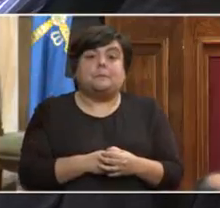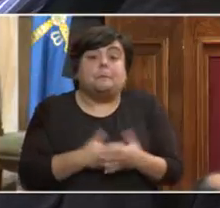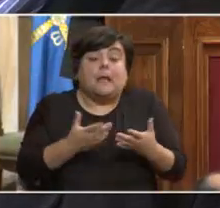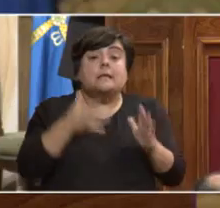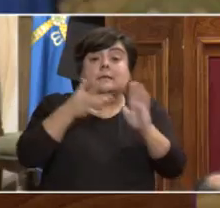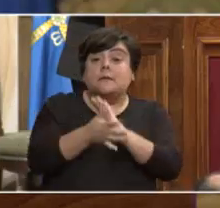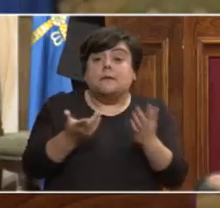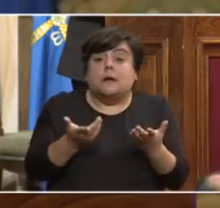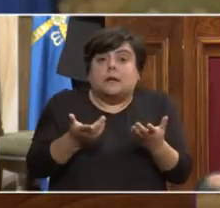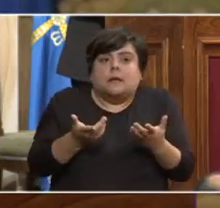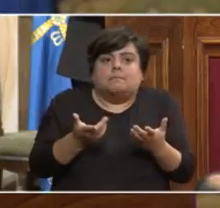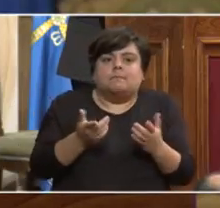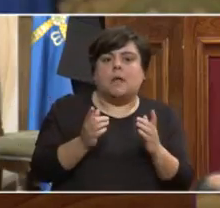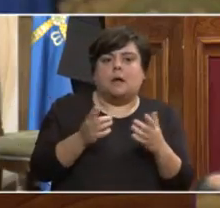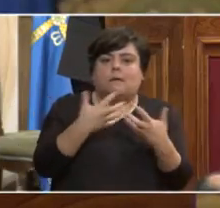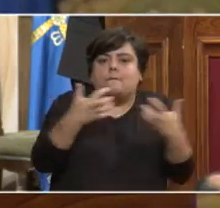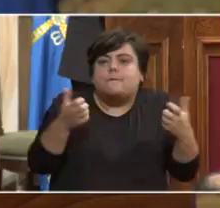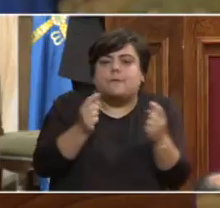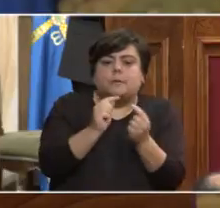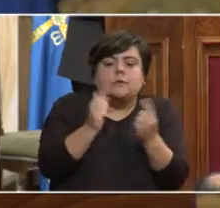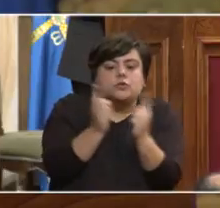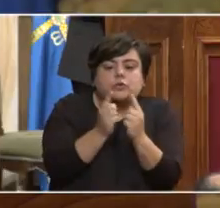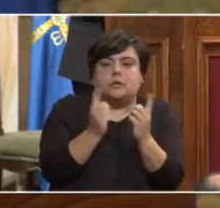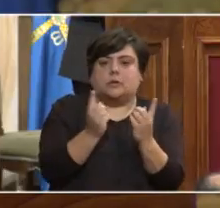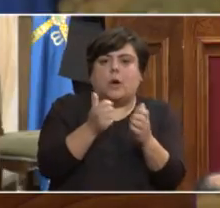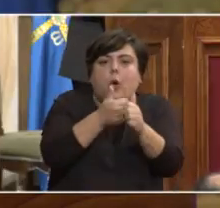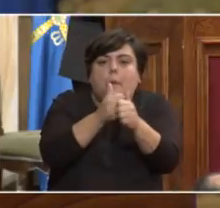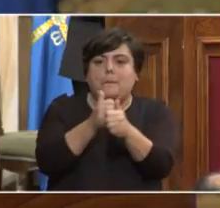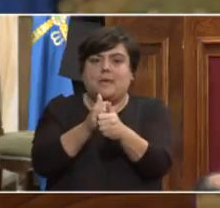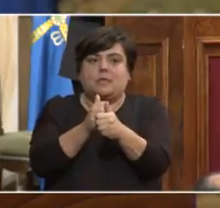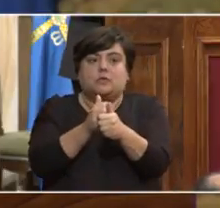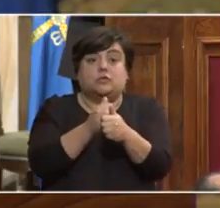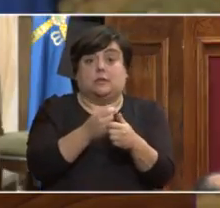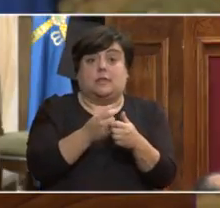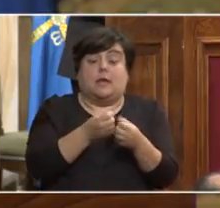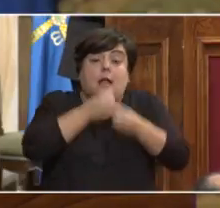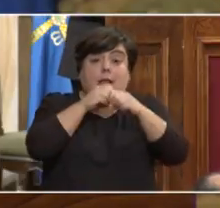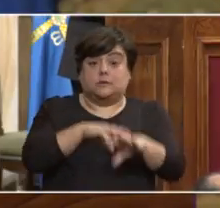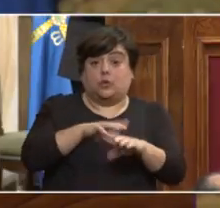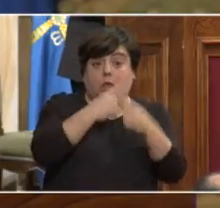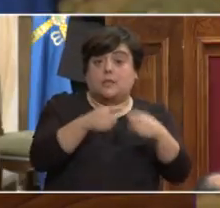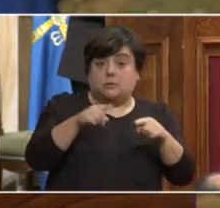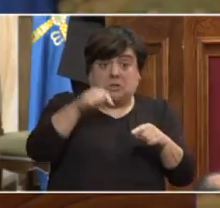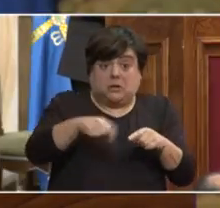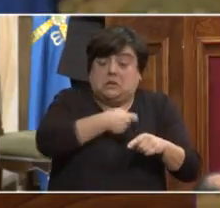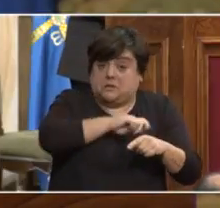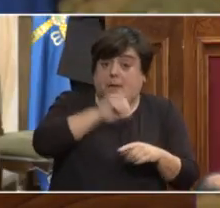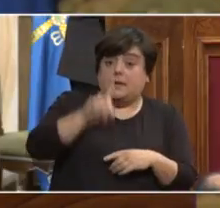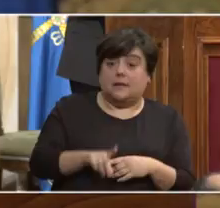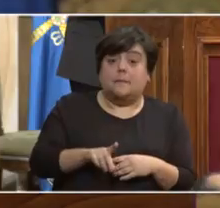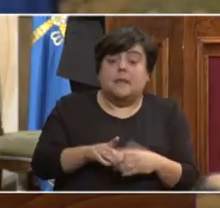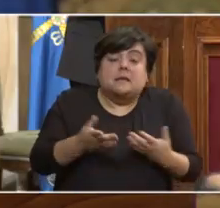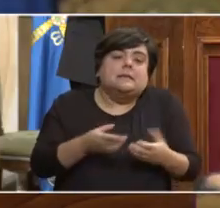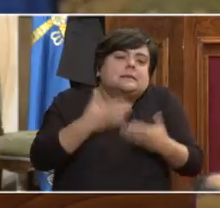Es decir, que hay fragmentos, punto por punto, extraído de las grandes obras de la historia de la música, incluso la música española.